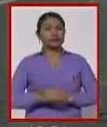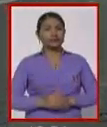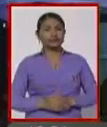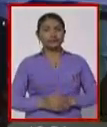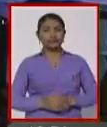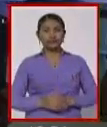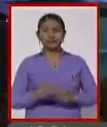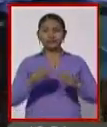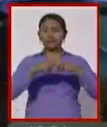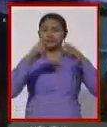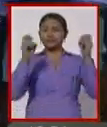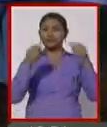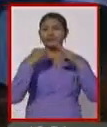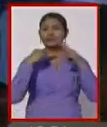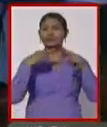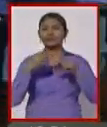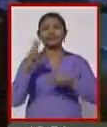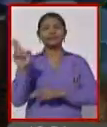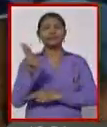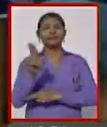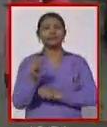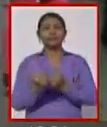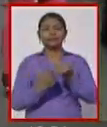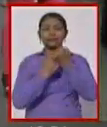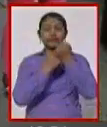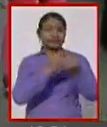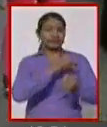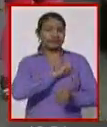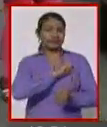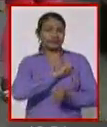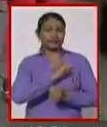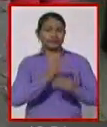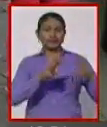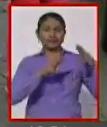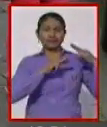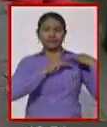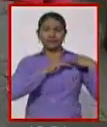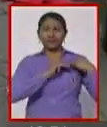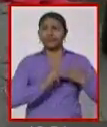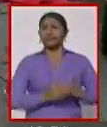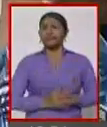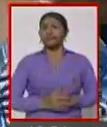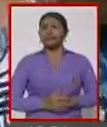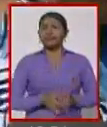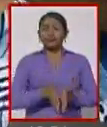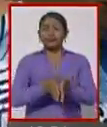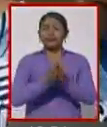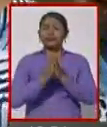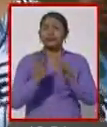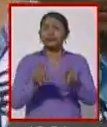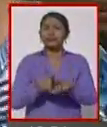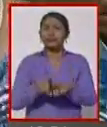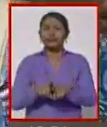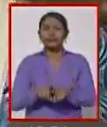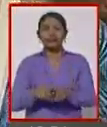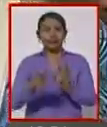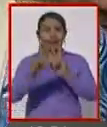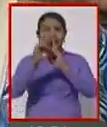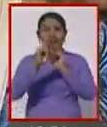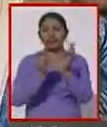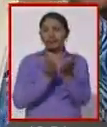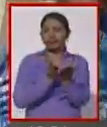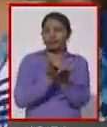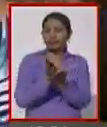Los Pozos, pese al anuncio de que se utilizará el apoyo de la policía y militares. Ahora lo que pedimos es que por favor respeten